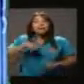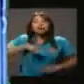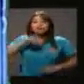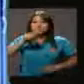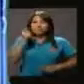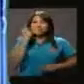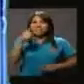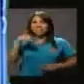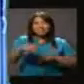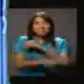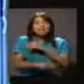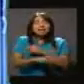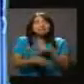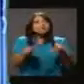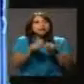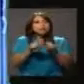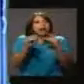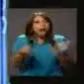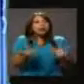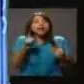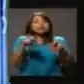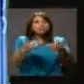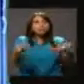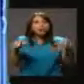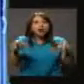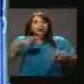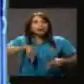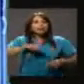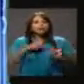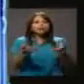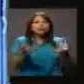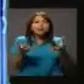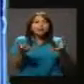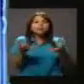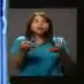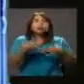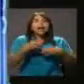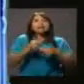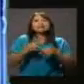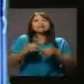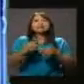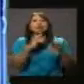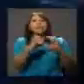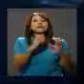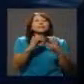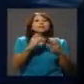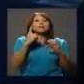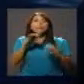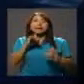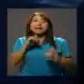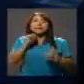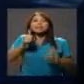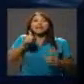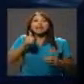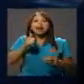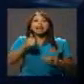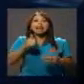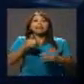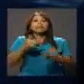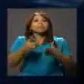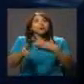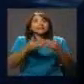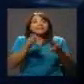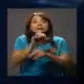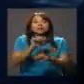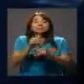también se ha convertido en un lugar en donde queremos hacer este tipo de conversaciones para que mañana yo tenga una denuncia penal puesta en cualquier